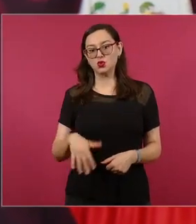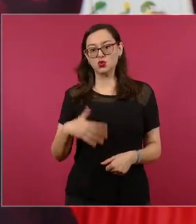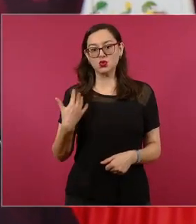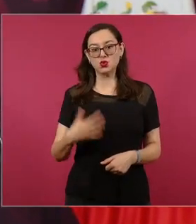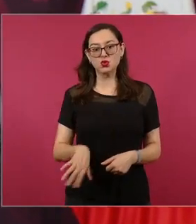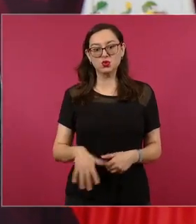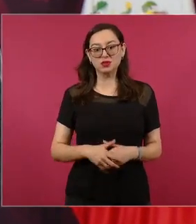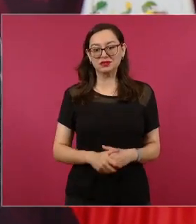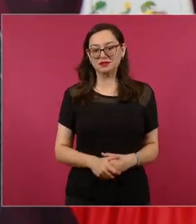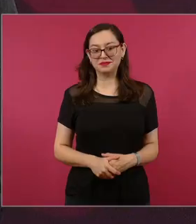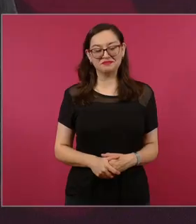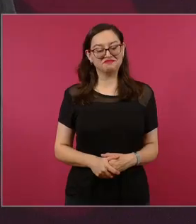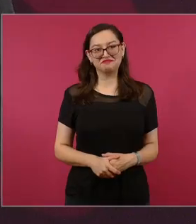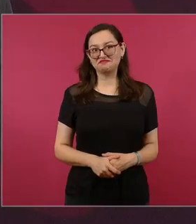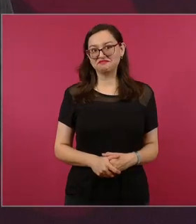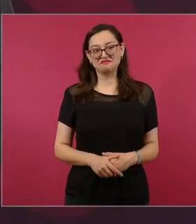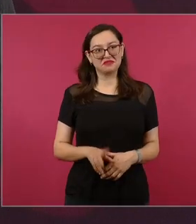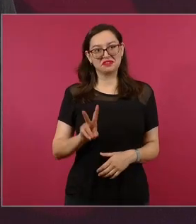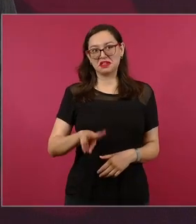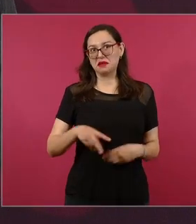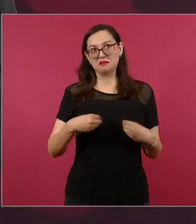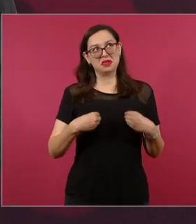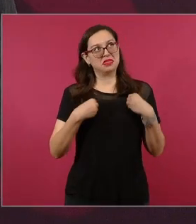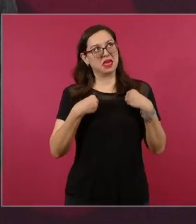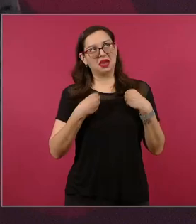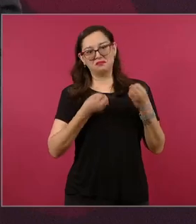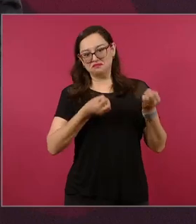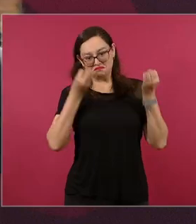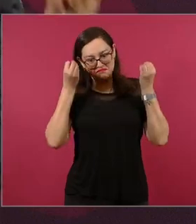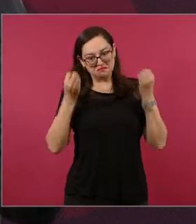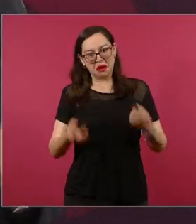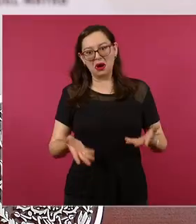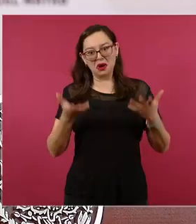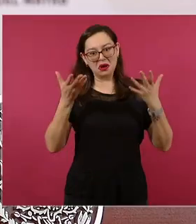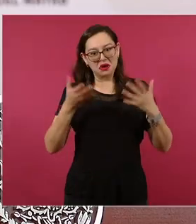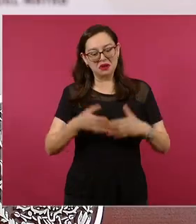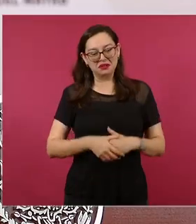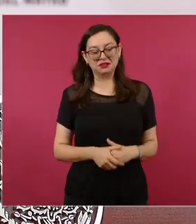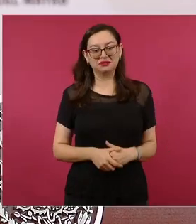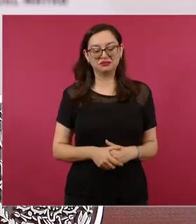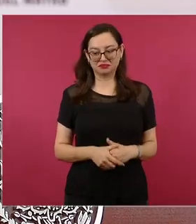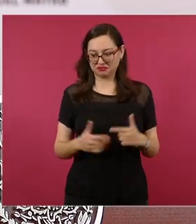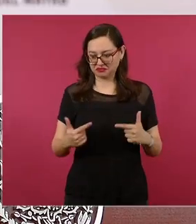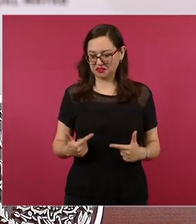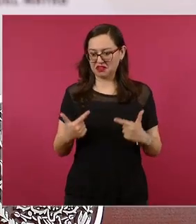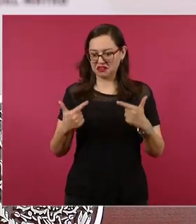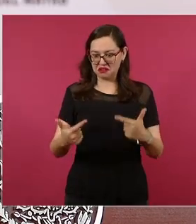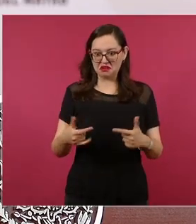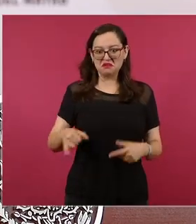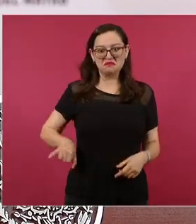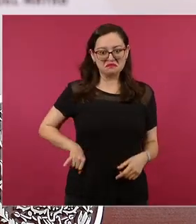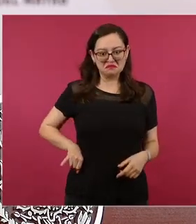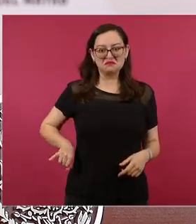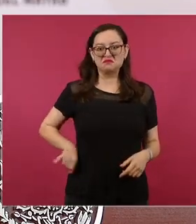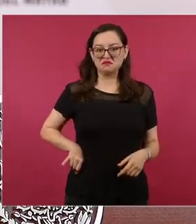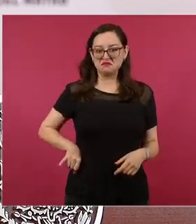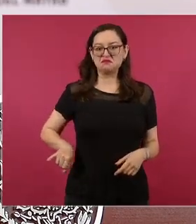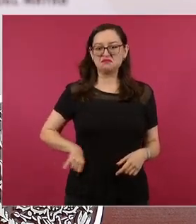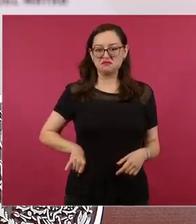¿qué más le podemos pedir a la vida? Sobre todo nuestra generación. Yo recuerdo que algunos